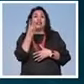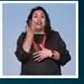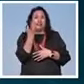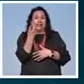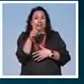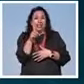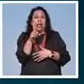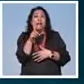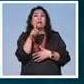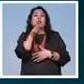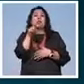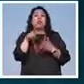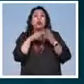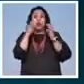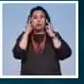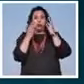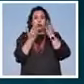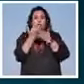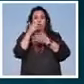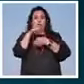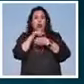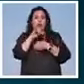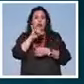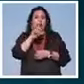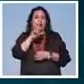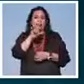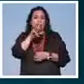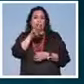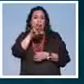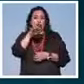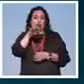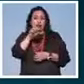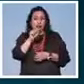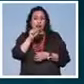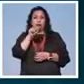de diciembre en el Museo Nacional de las Intervenciones.